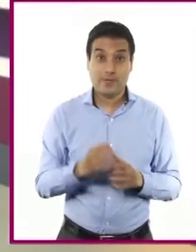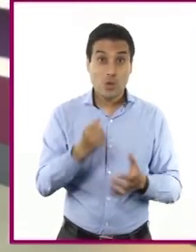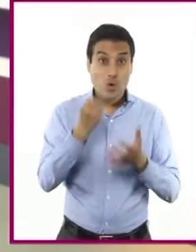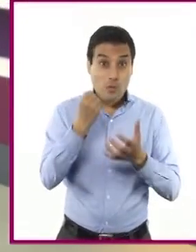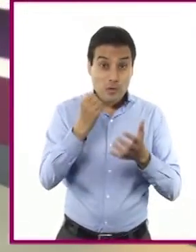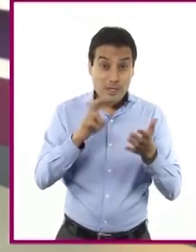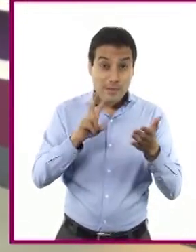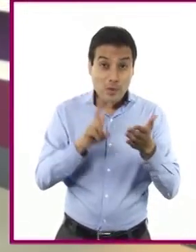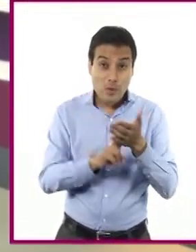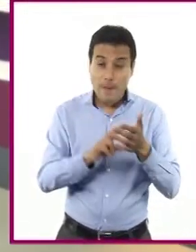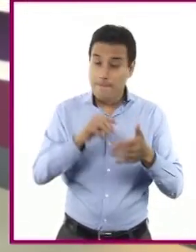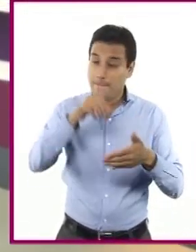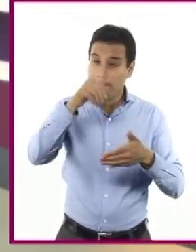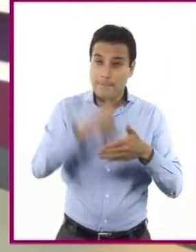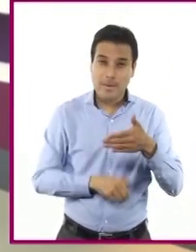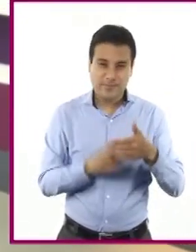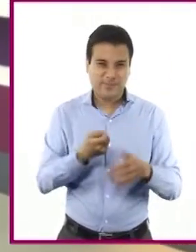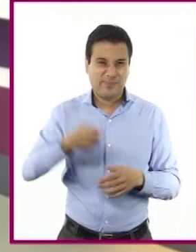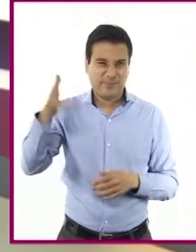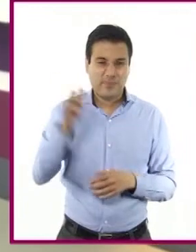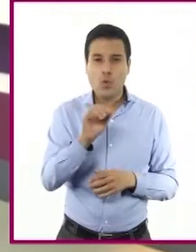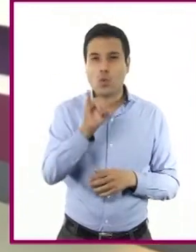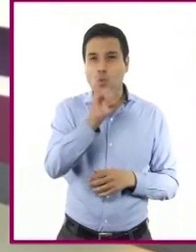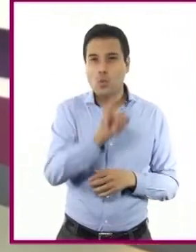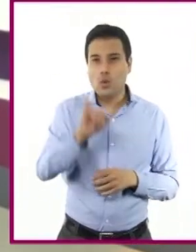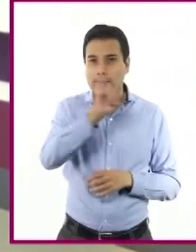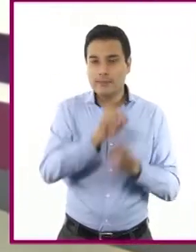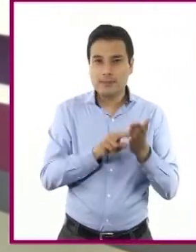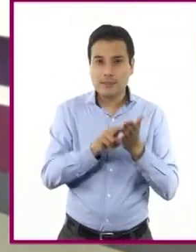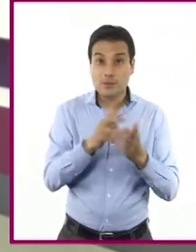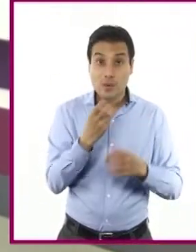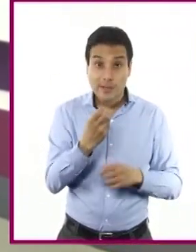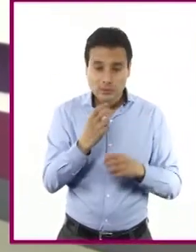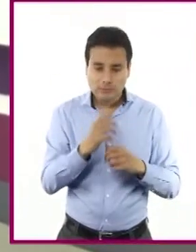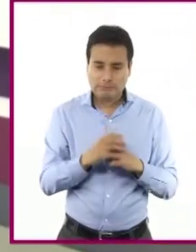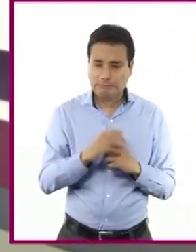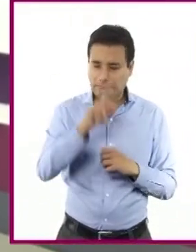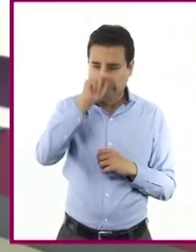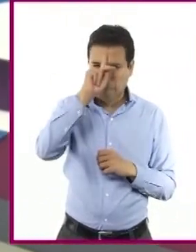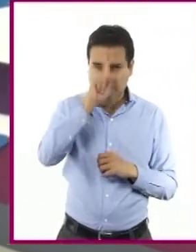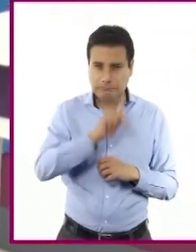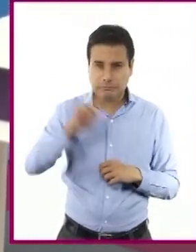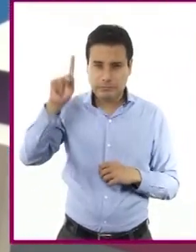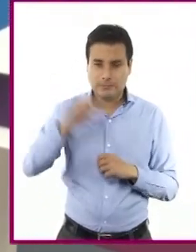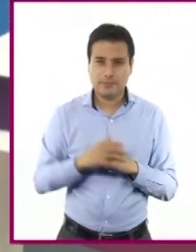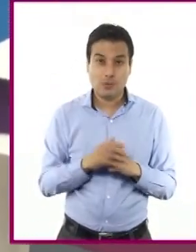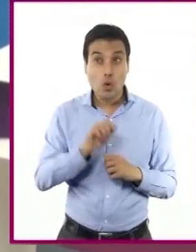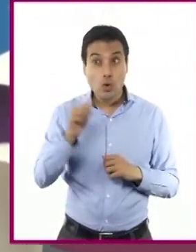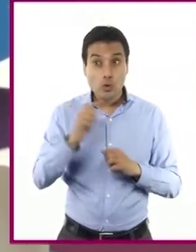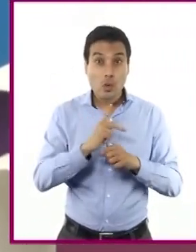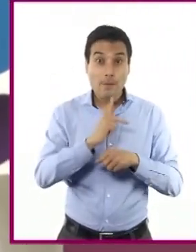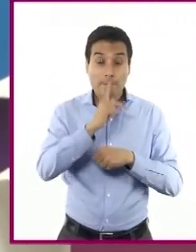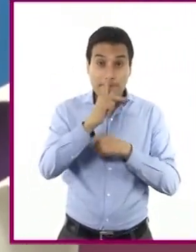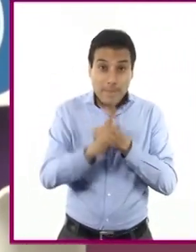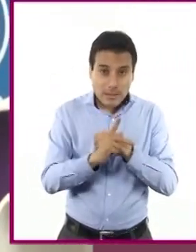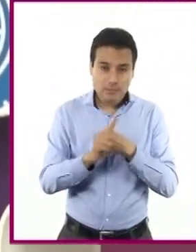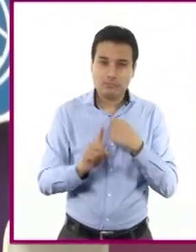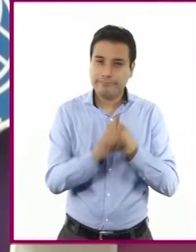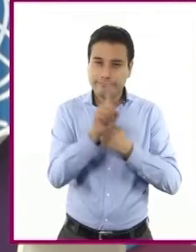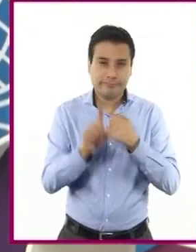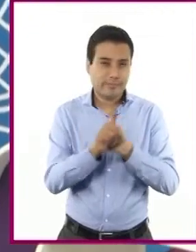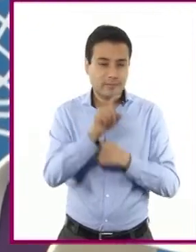en el llamado Jueves Negro. Esta crisis afectó rotundamente a los países cuya economía dependía de